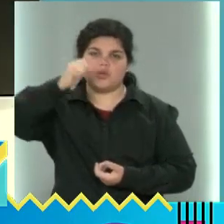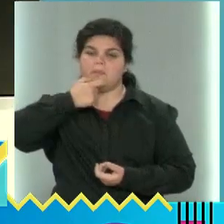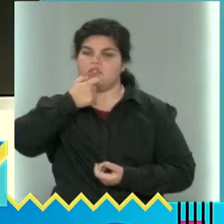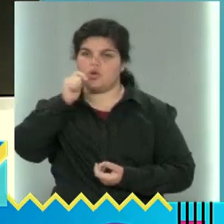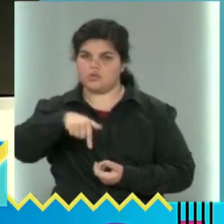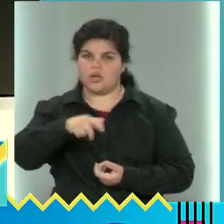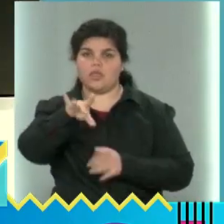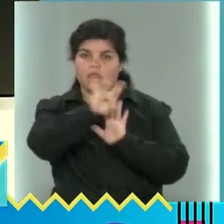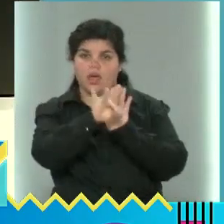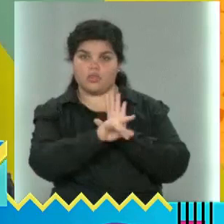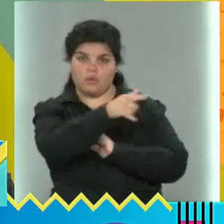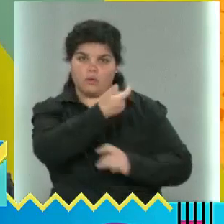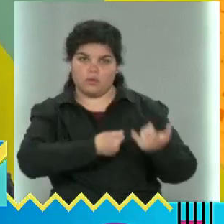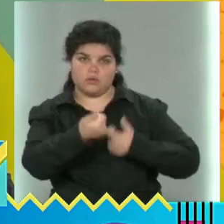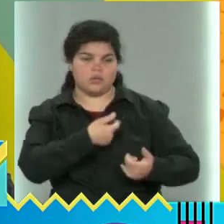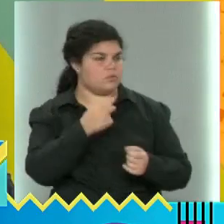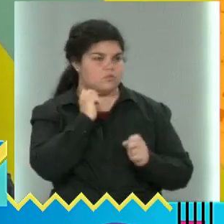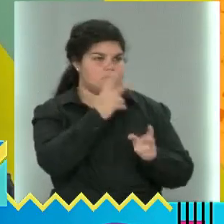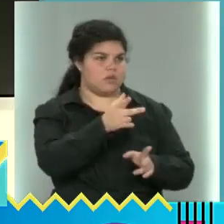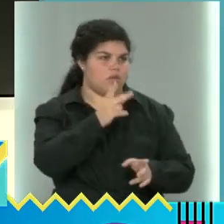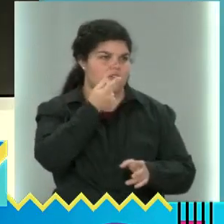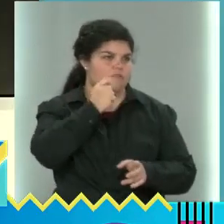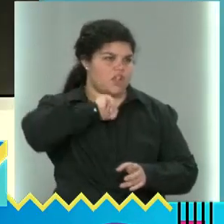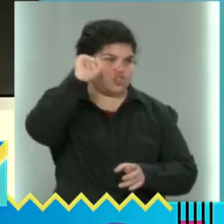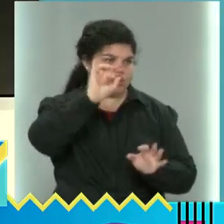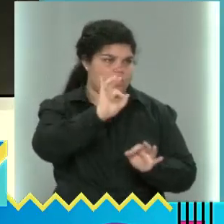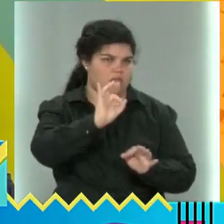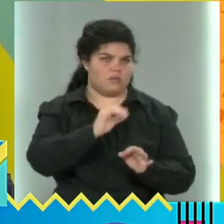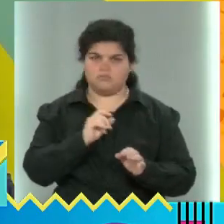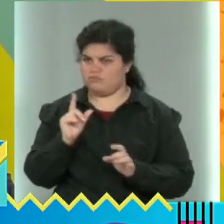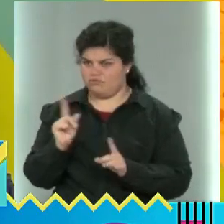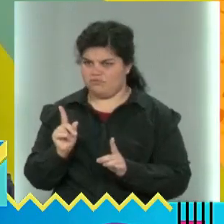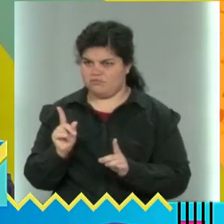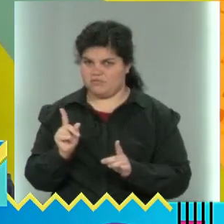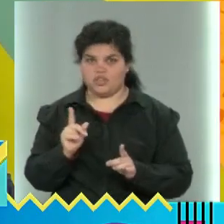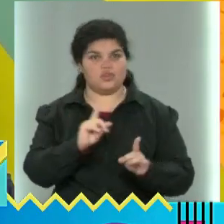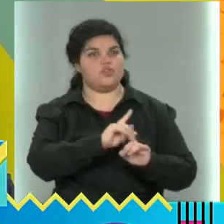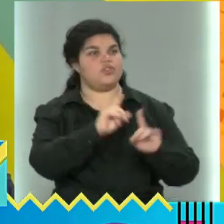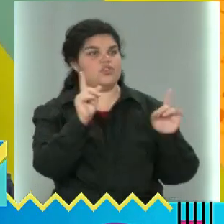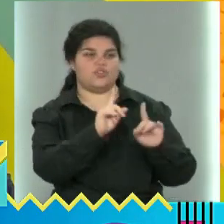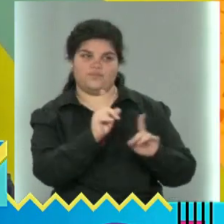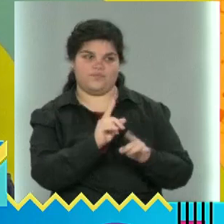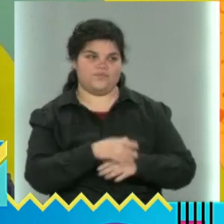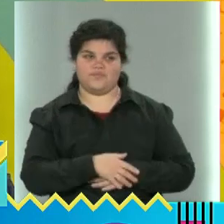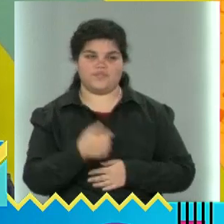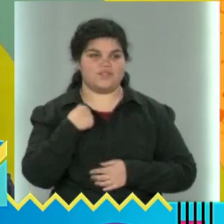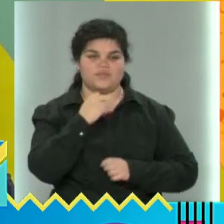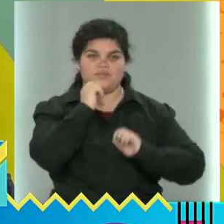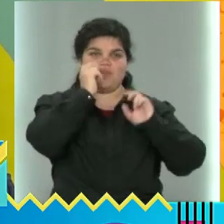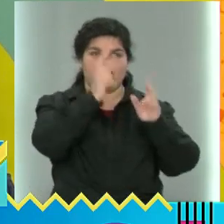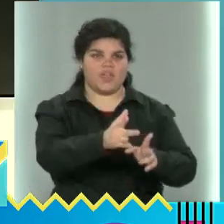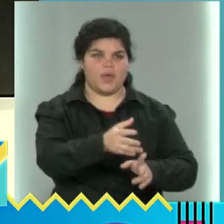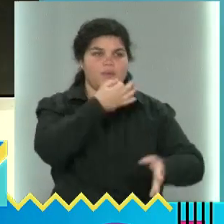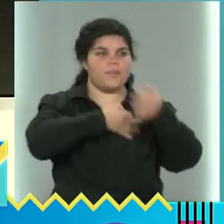datos que vos estás... De la inflación no, perdón, yo no hablé de la inflación. ¿No? No, hablé de un crecimiento en cuanto a las